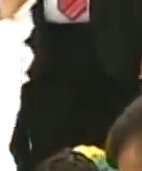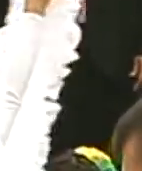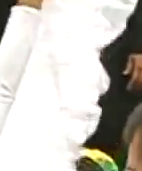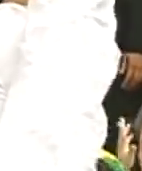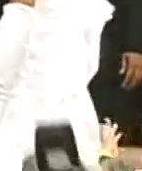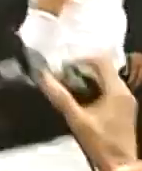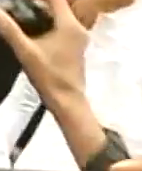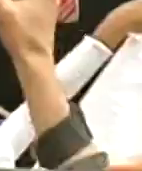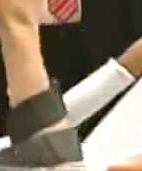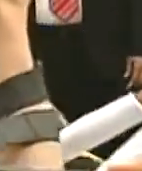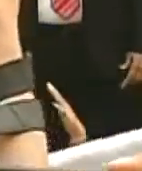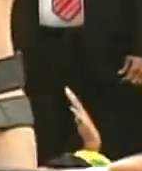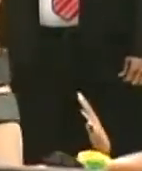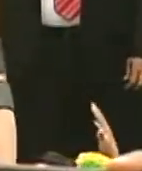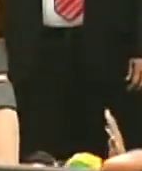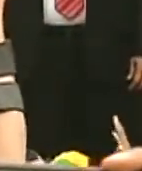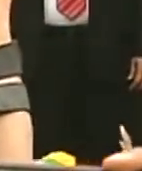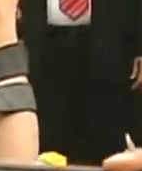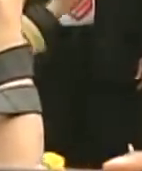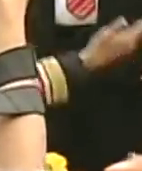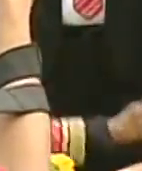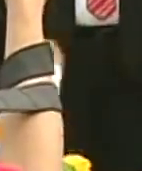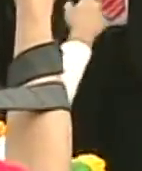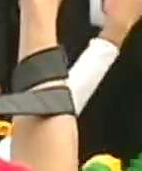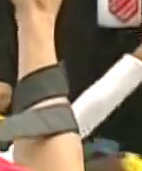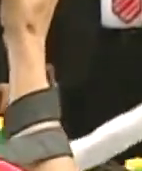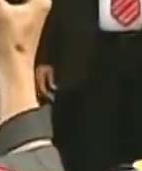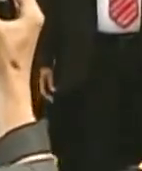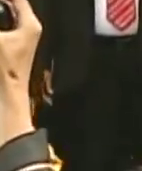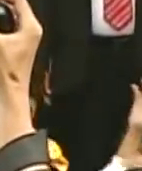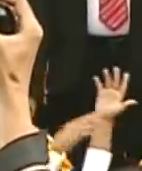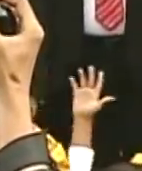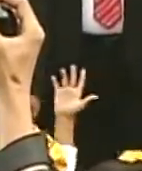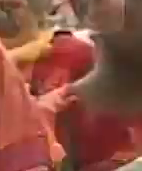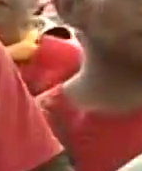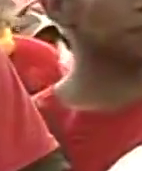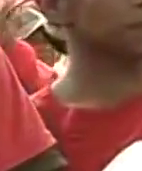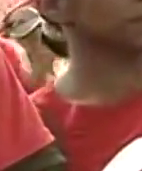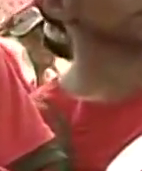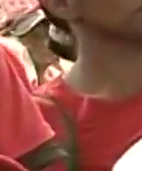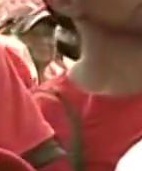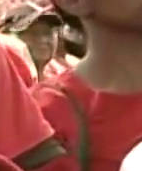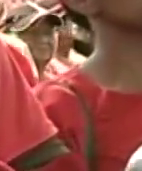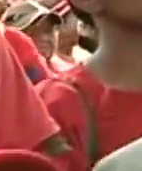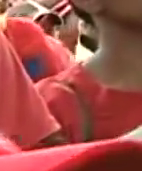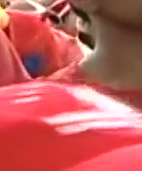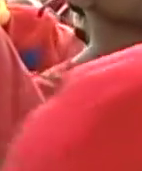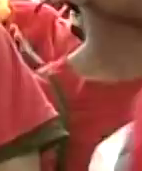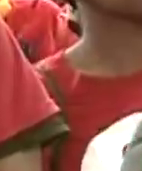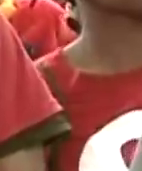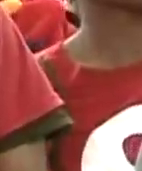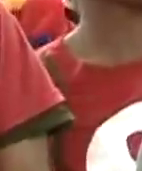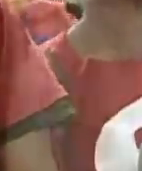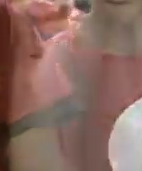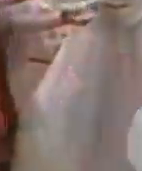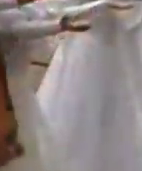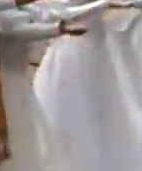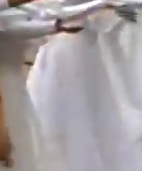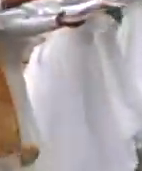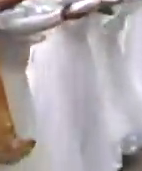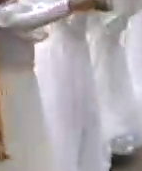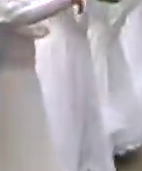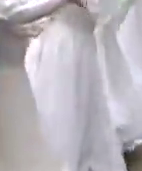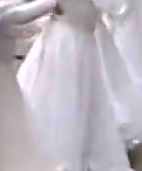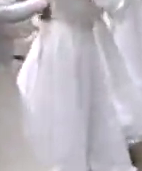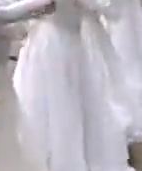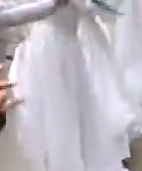nacional. Tenemos que fortalecer la organización y la movilización política en los líderes de base. Realizaba esa convocatoria